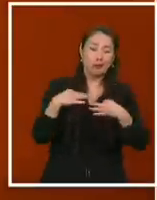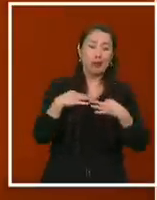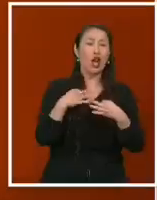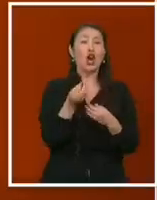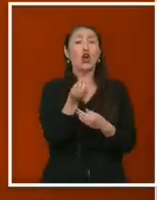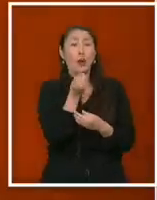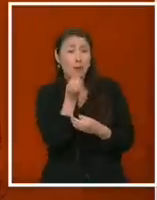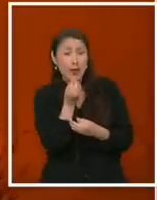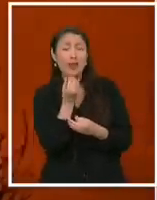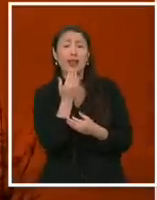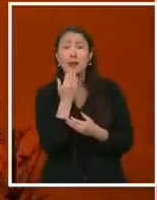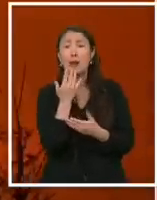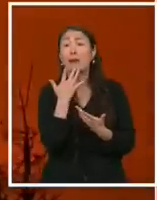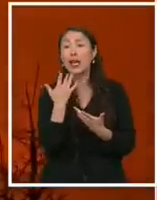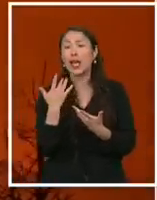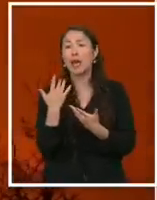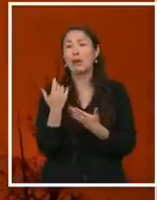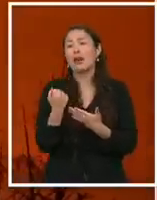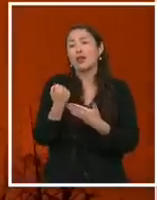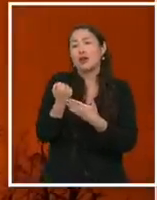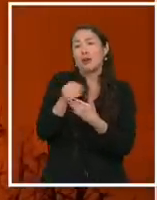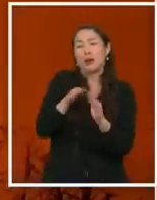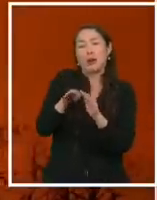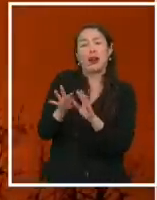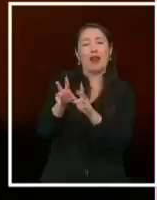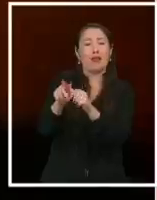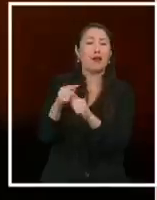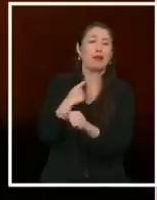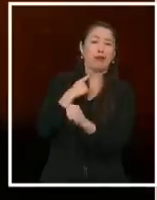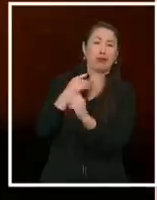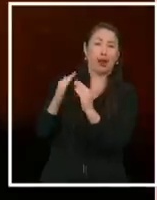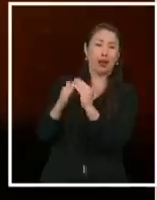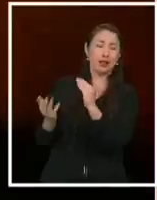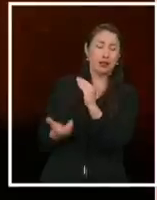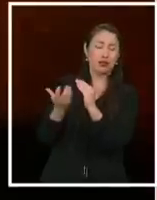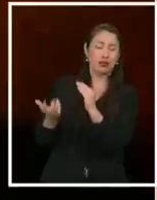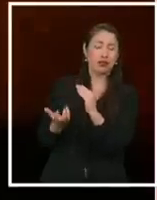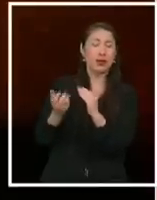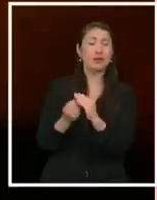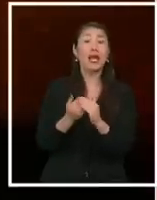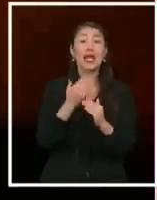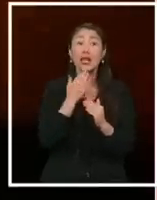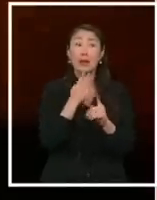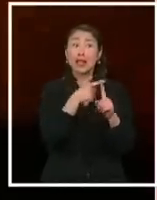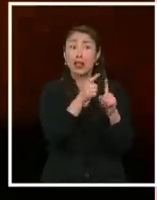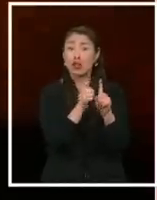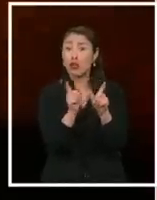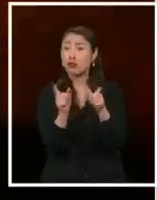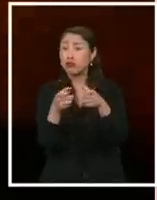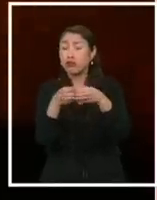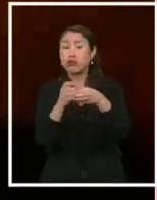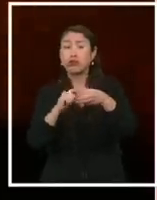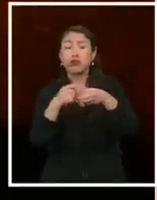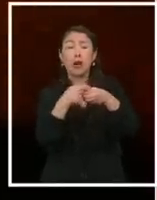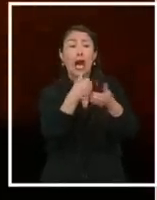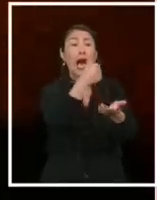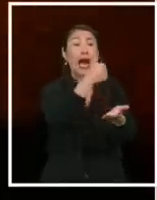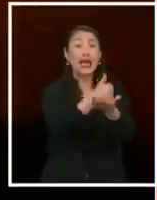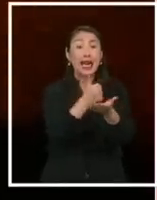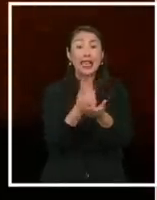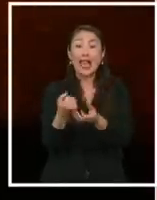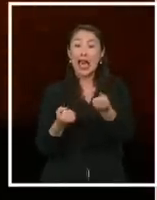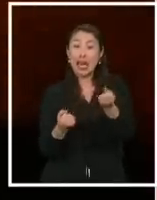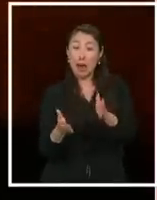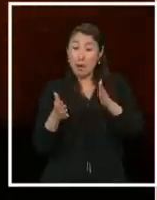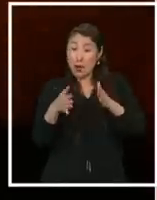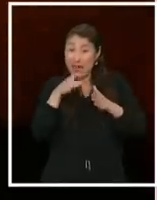perecibles para ir también en ayuda a las familias damnificadas. Y también hay un conjunto de alcaldes que han puesto a disposición sus camiones aljibes